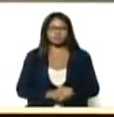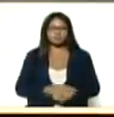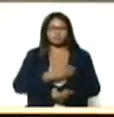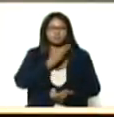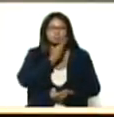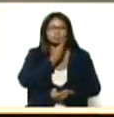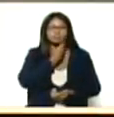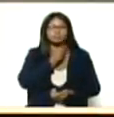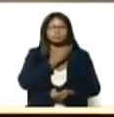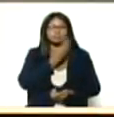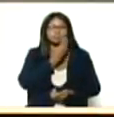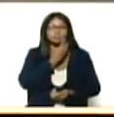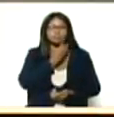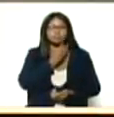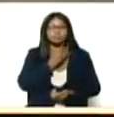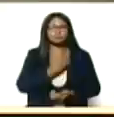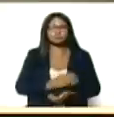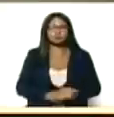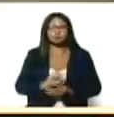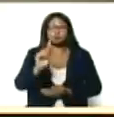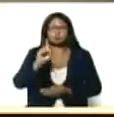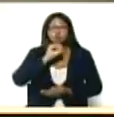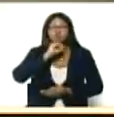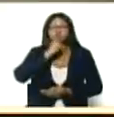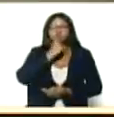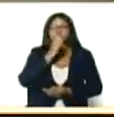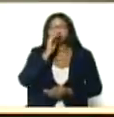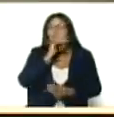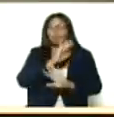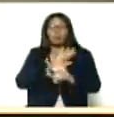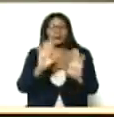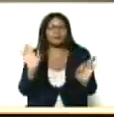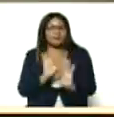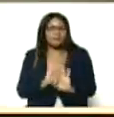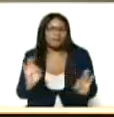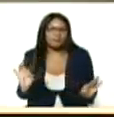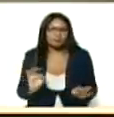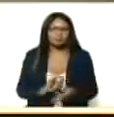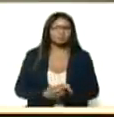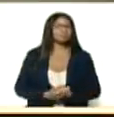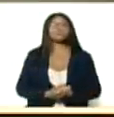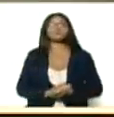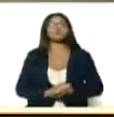No soy escaparate de nadie, Freddy Guevara.